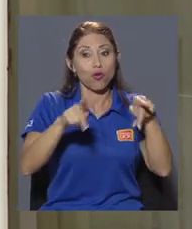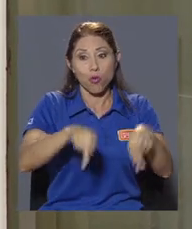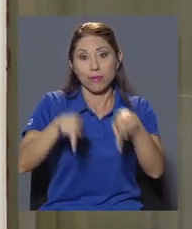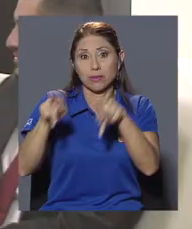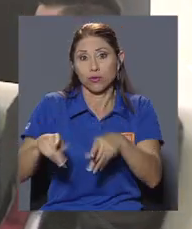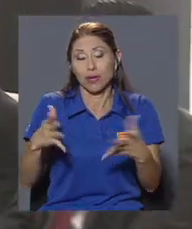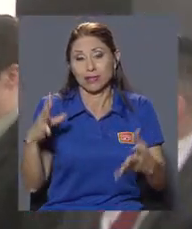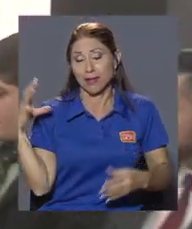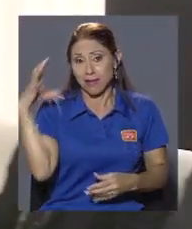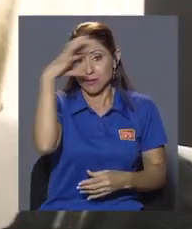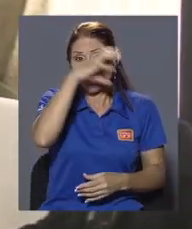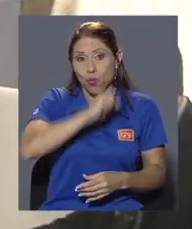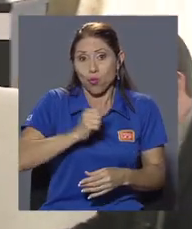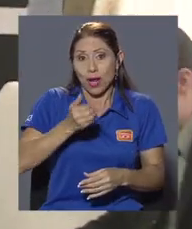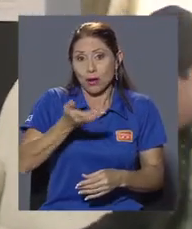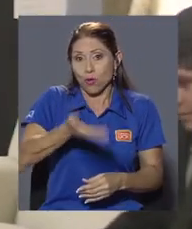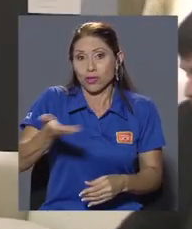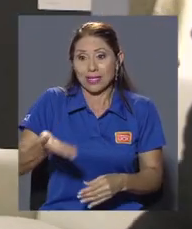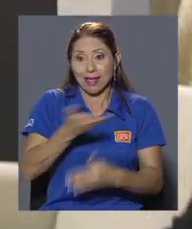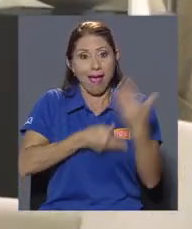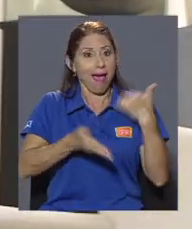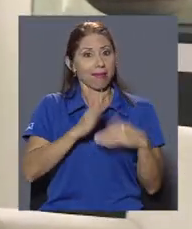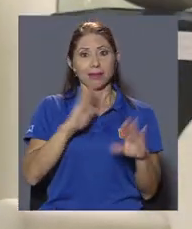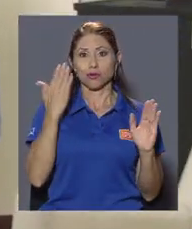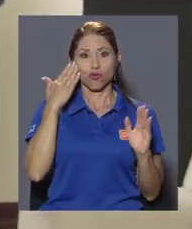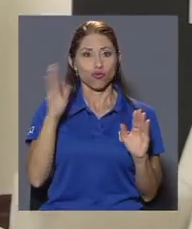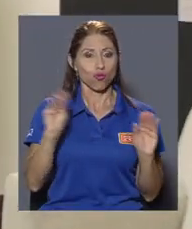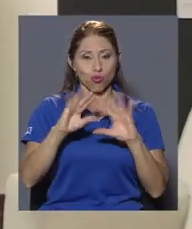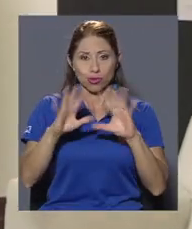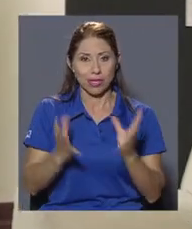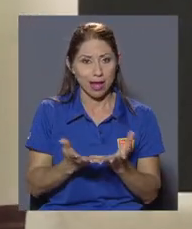incluso descubran cosas antes desconocidas para la humanidad.